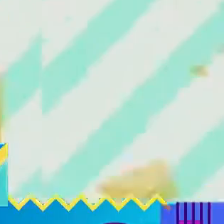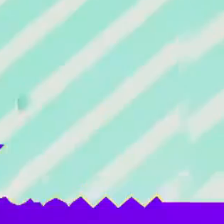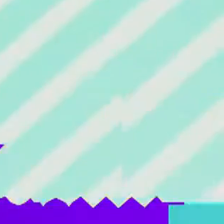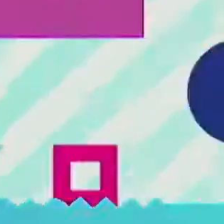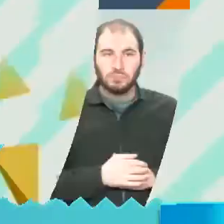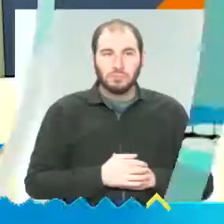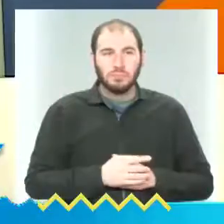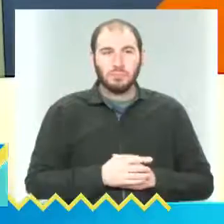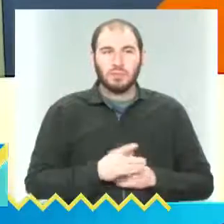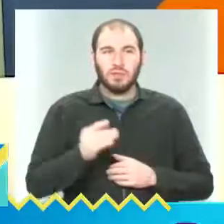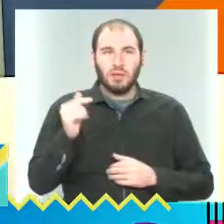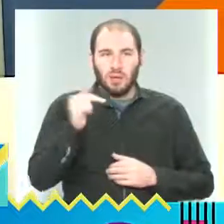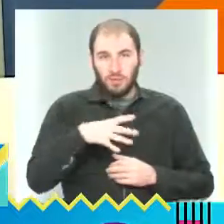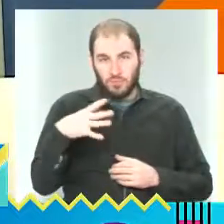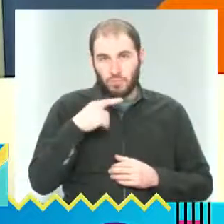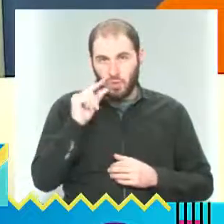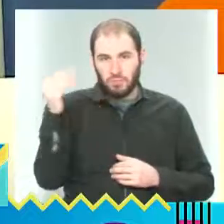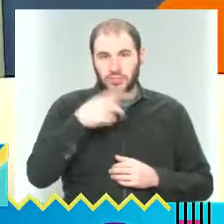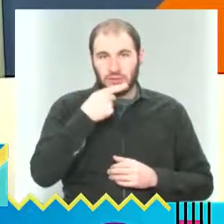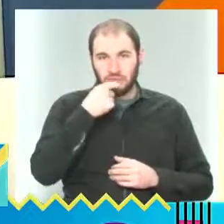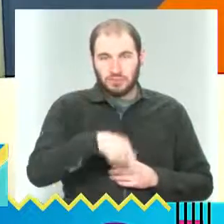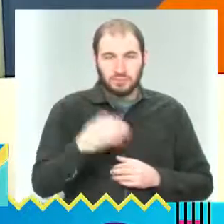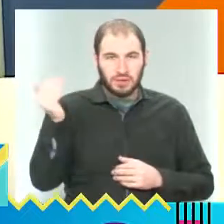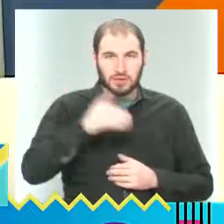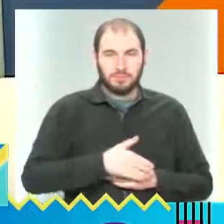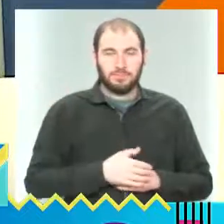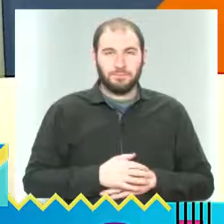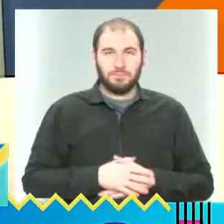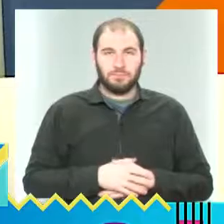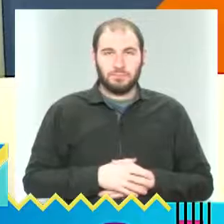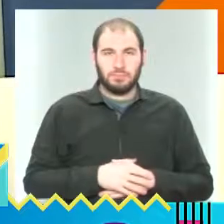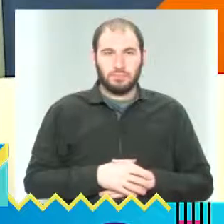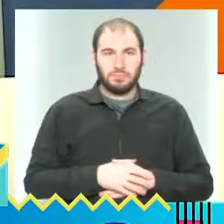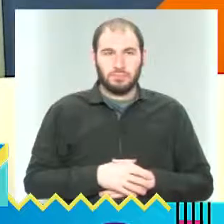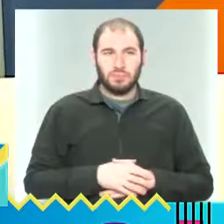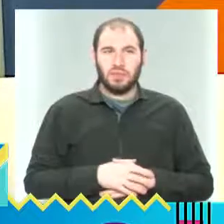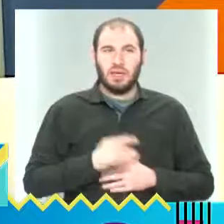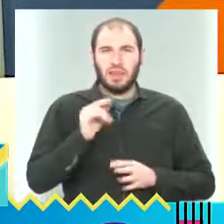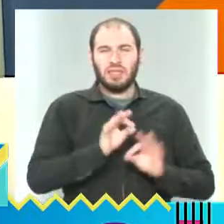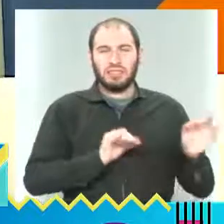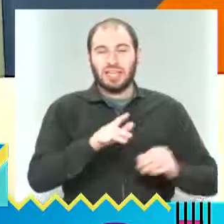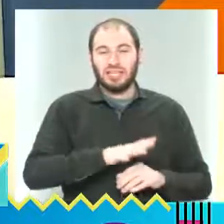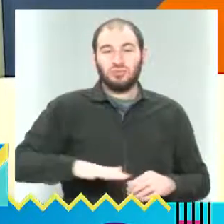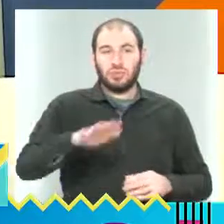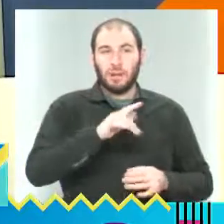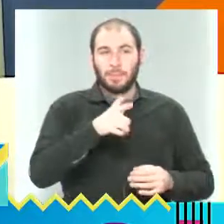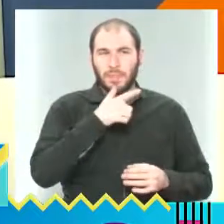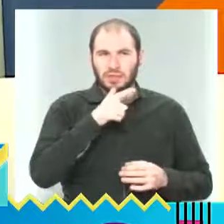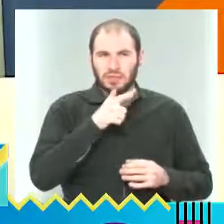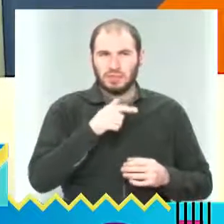que estuvieron hace poco acá en Mendoza, donde ya se diseñan las ciudades tipo